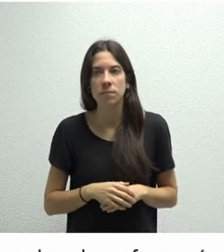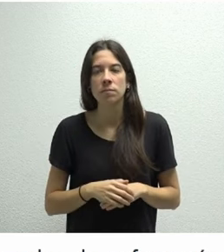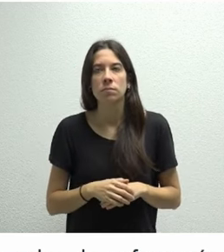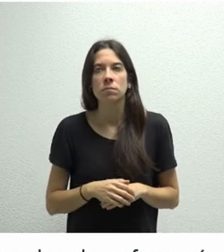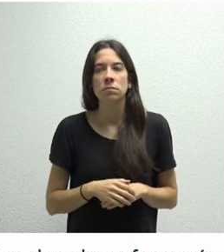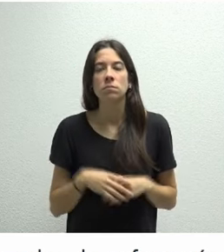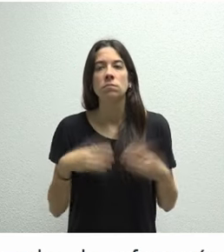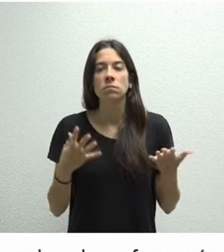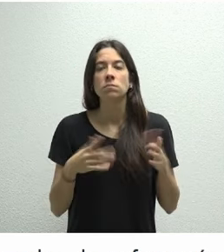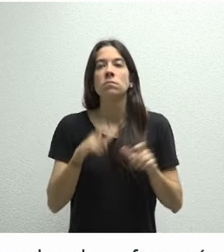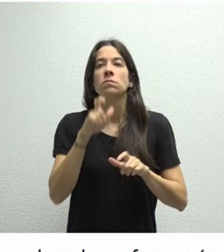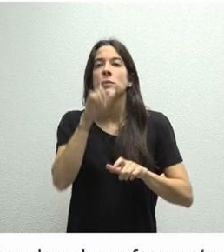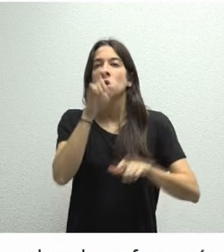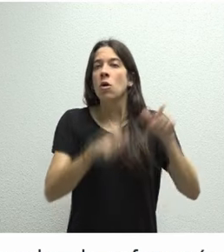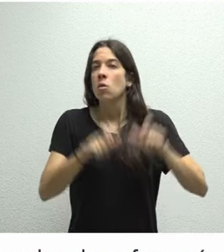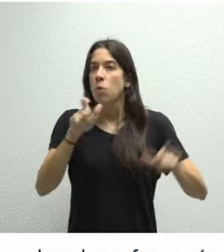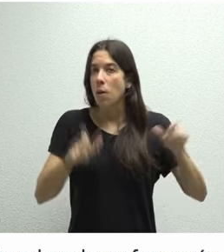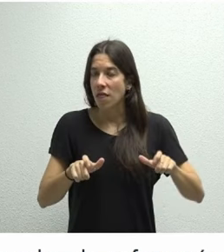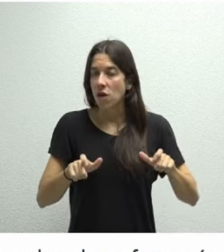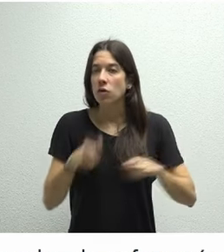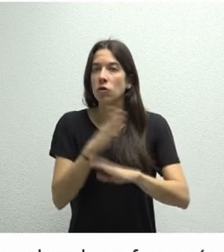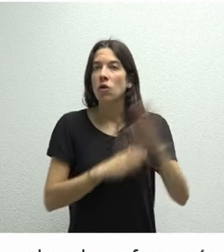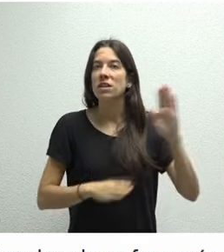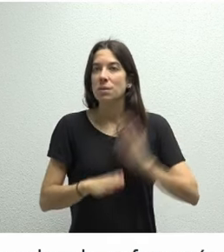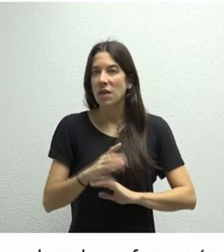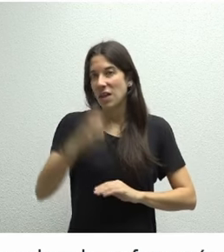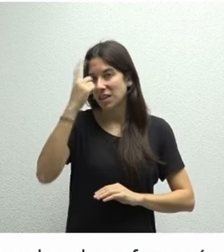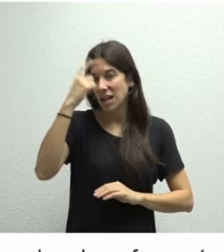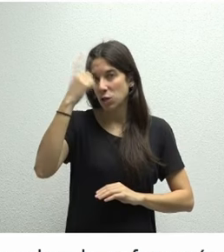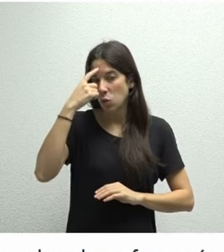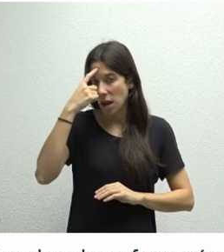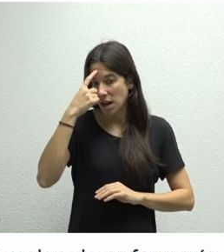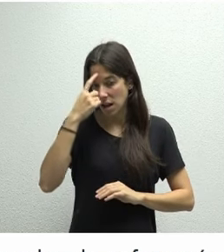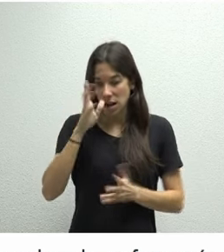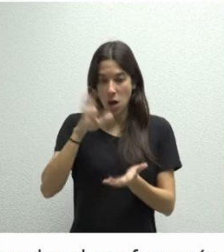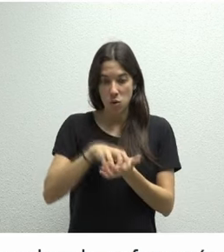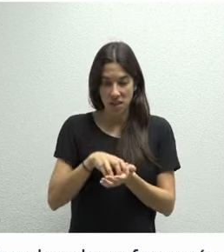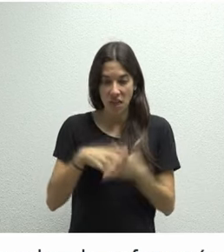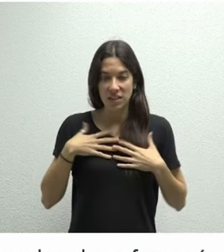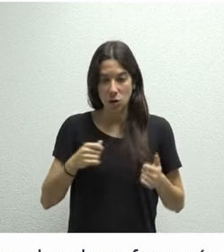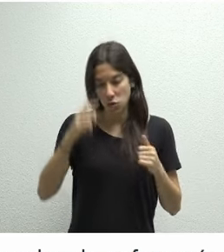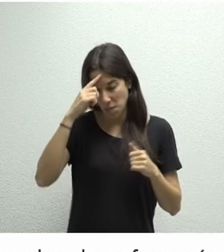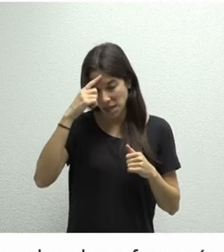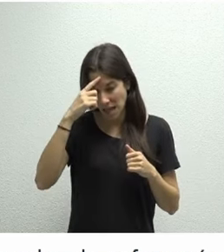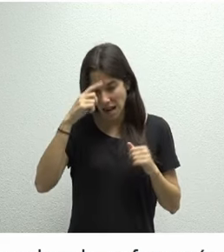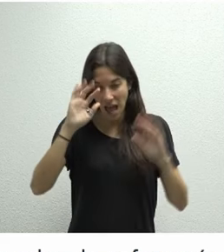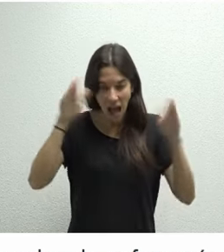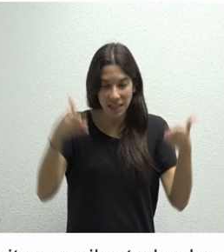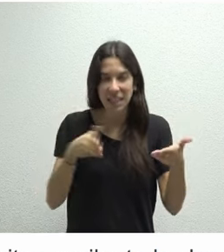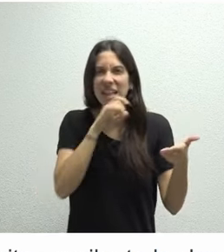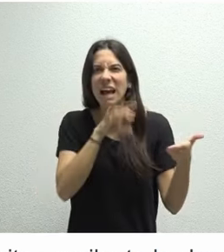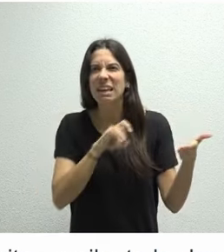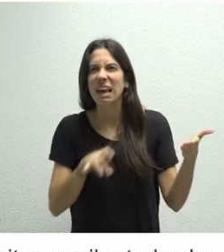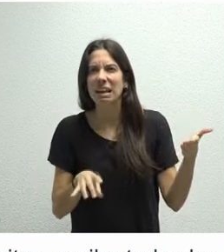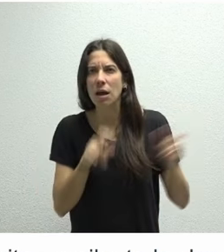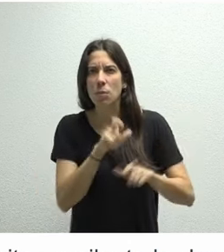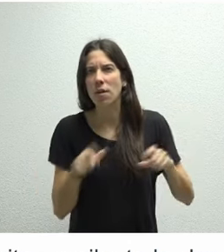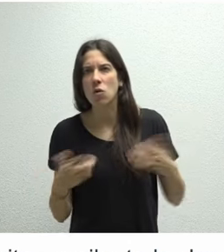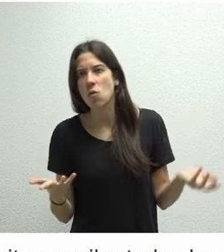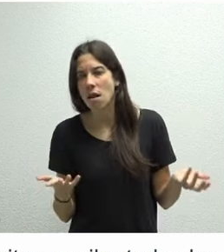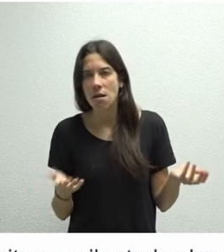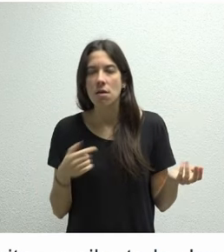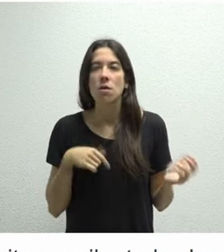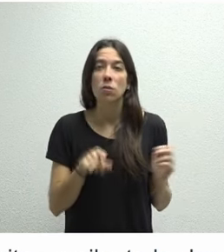qué población con discapacidad intelectual atiende nuestra unidad de Salud Mental Pues aquí viene una de las cuestiones que a nosotras más nos más